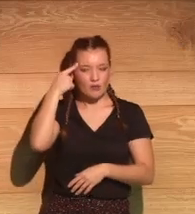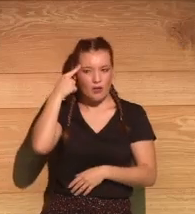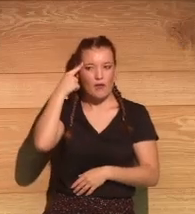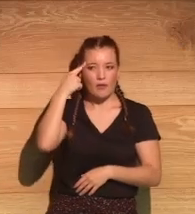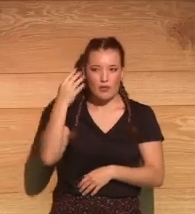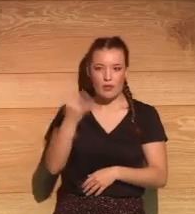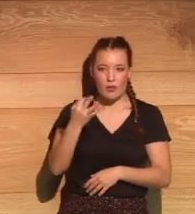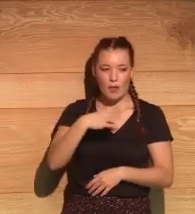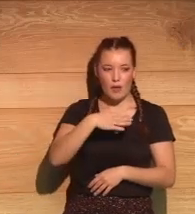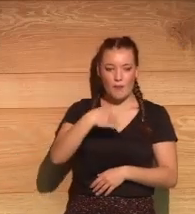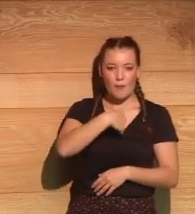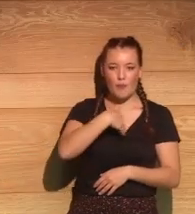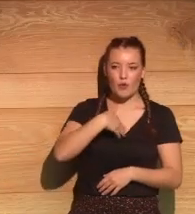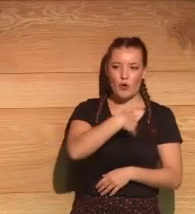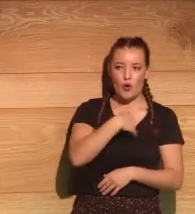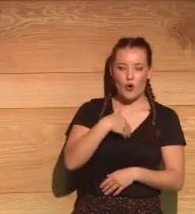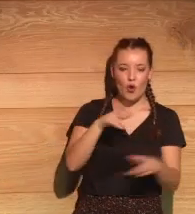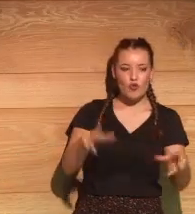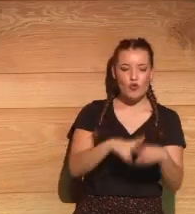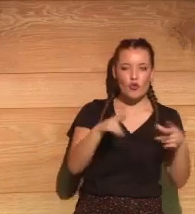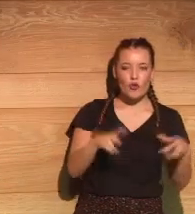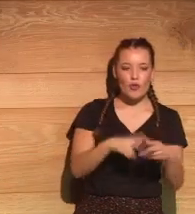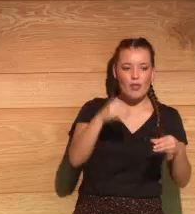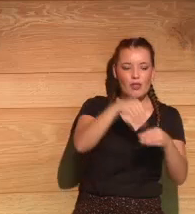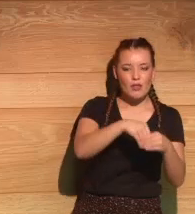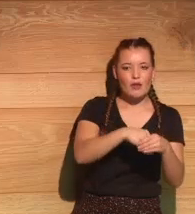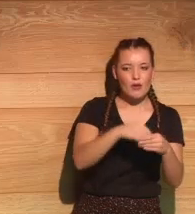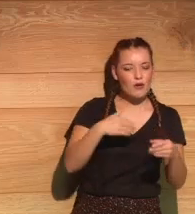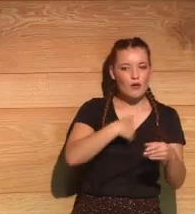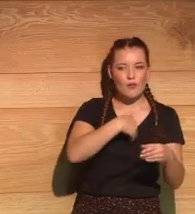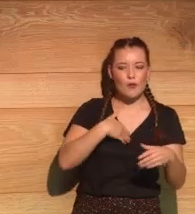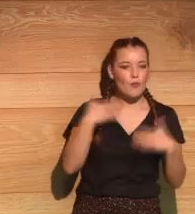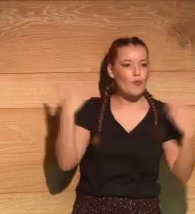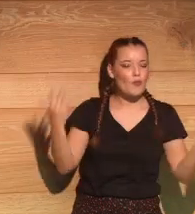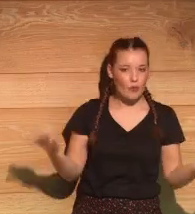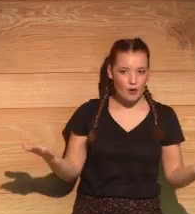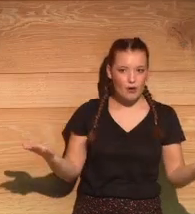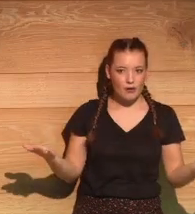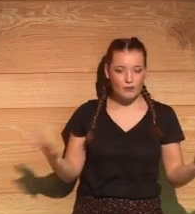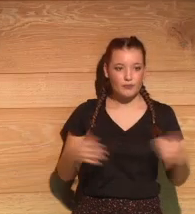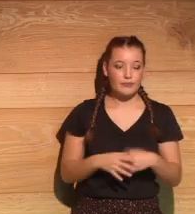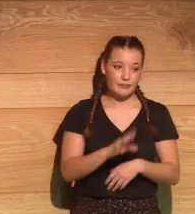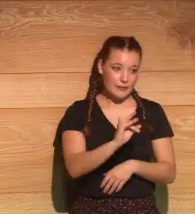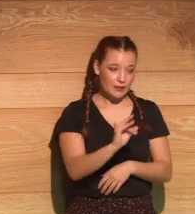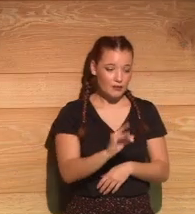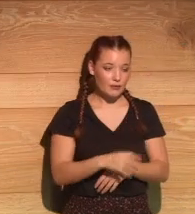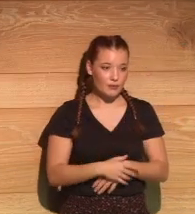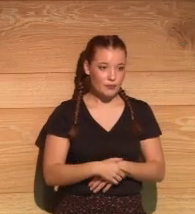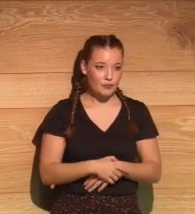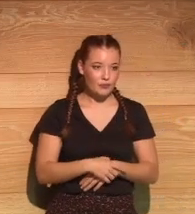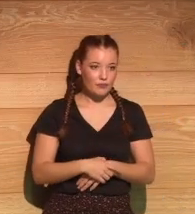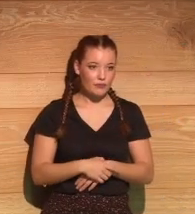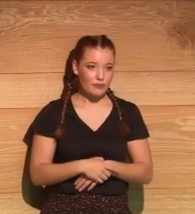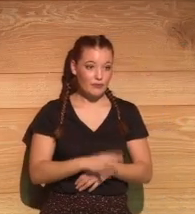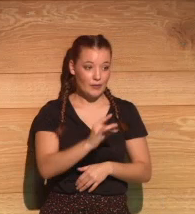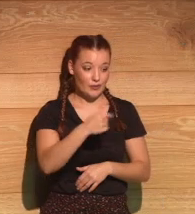nuestro papel dentro de la sociología o del lugar en el que nos encontramos, ¿no? De la sociedad general. Sí,